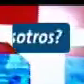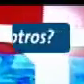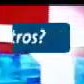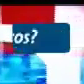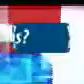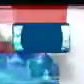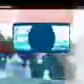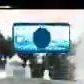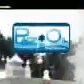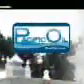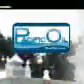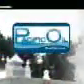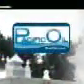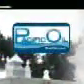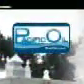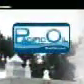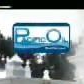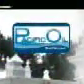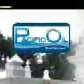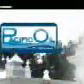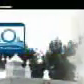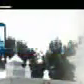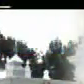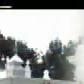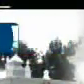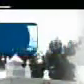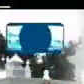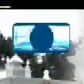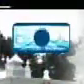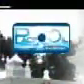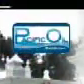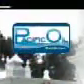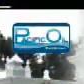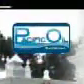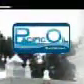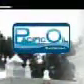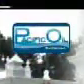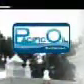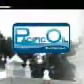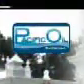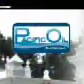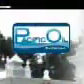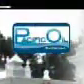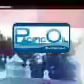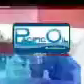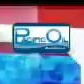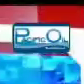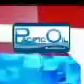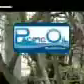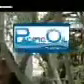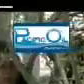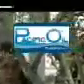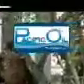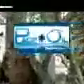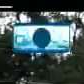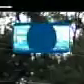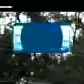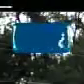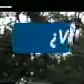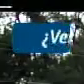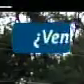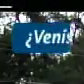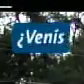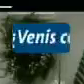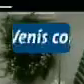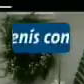gran afluencia de visitantes que mantienen viva la tradición y las oraciones por sus difuntos. Vamos hasta allá. El cementerio de la Antigua